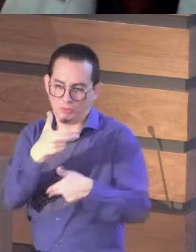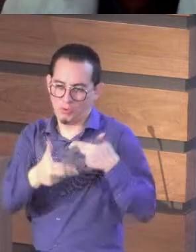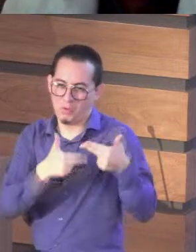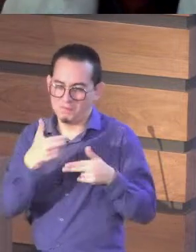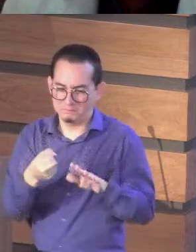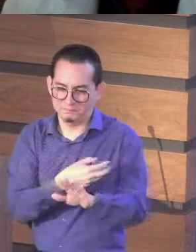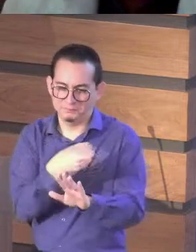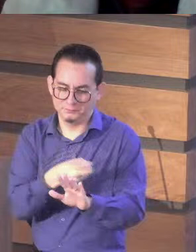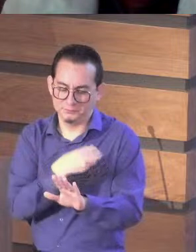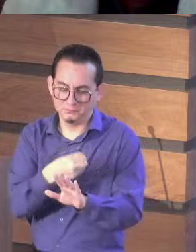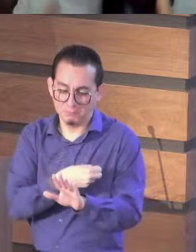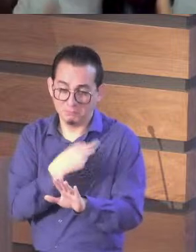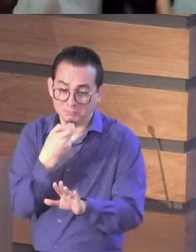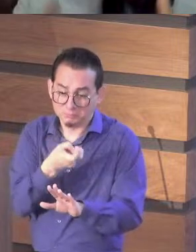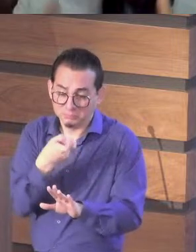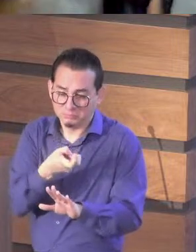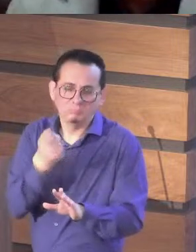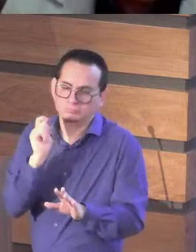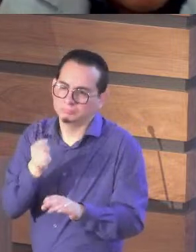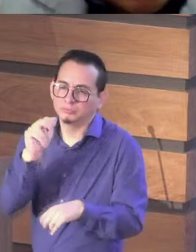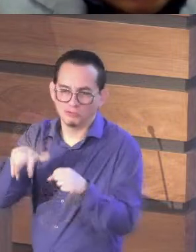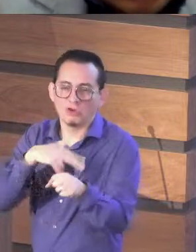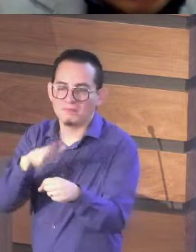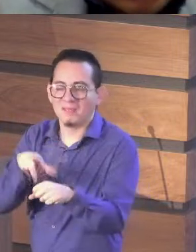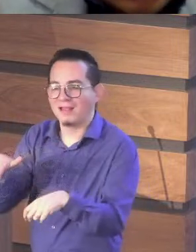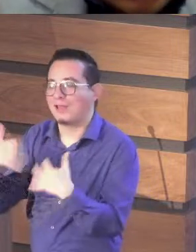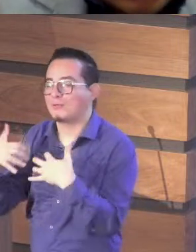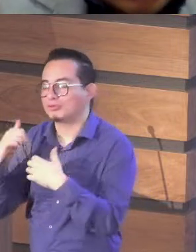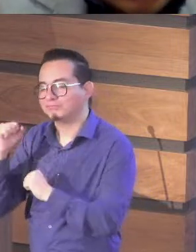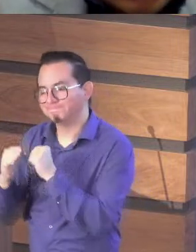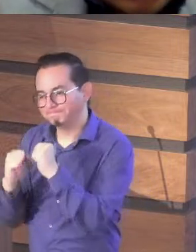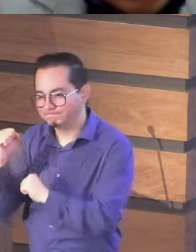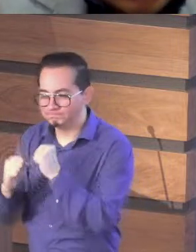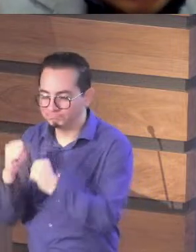¿Por qué? Por la combustión que genera el motor.